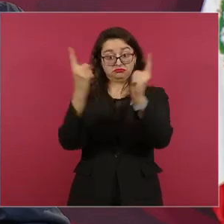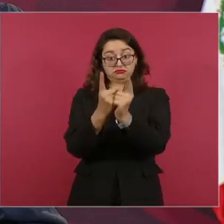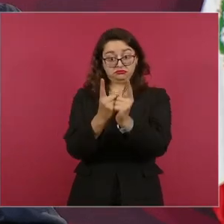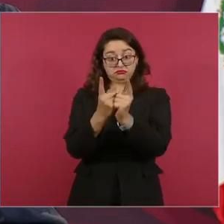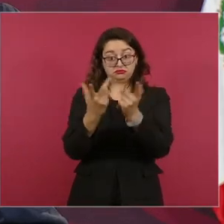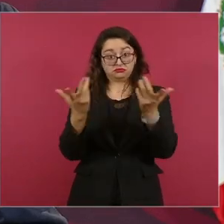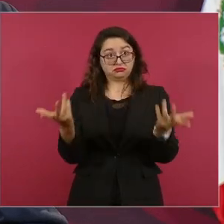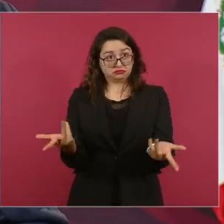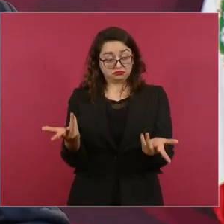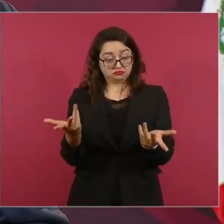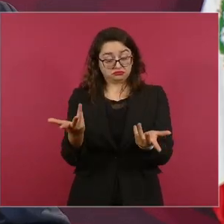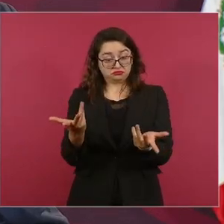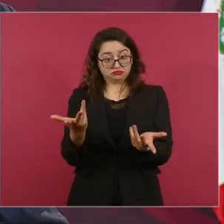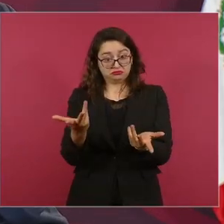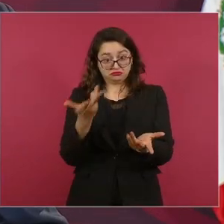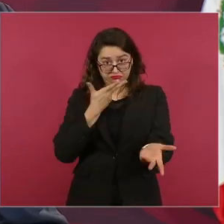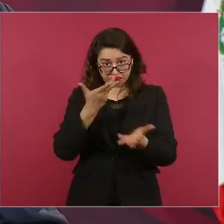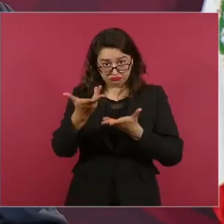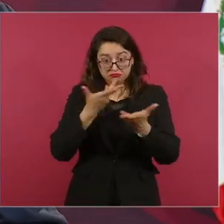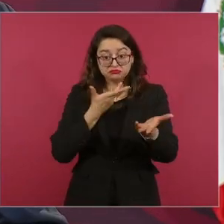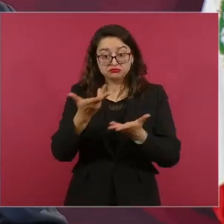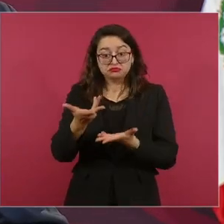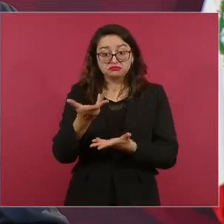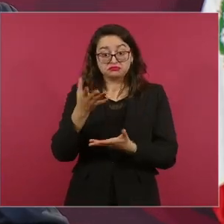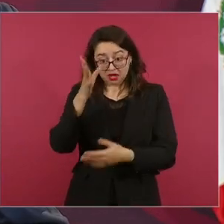nos propongan eso.